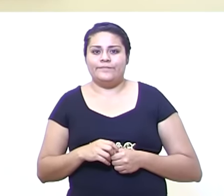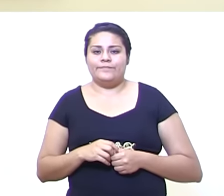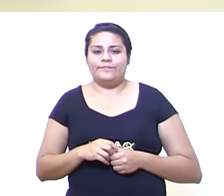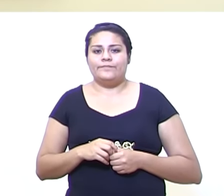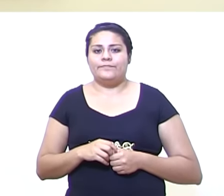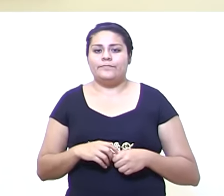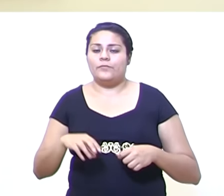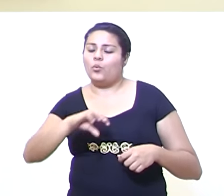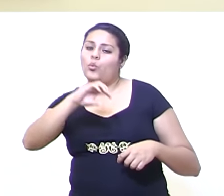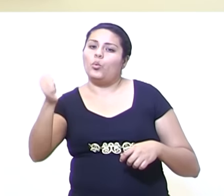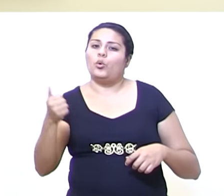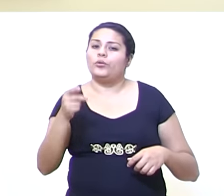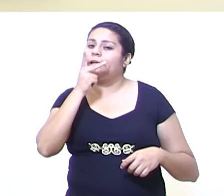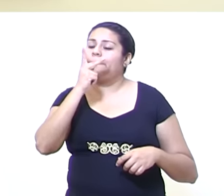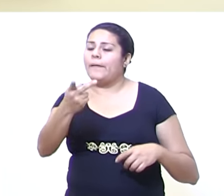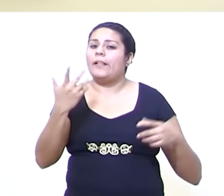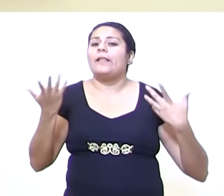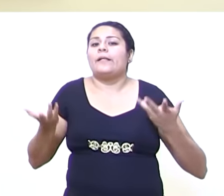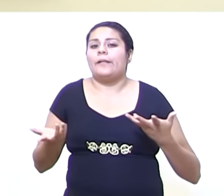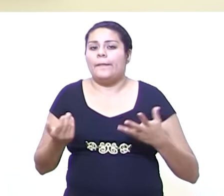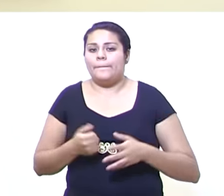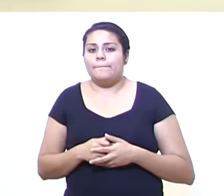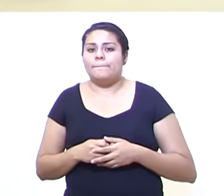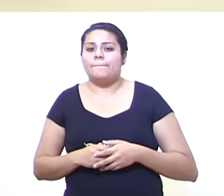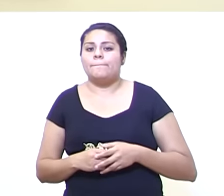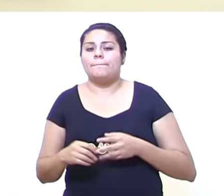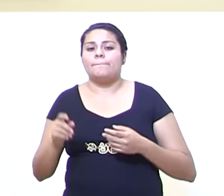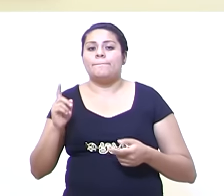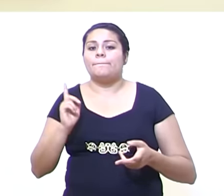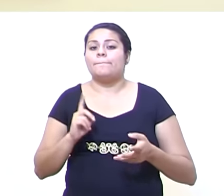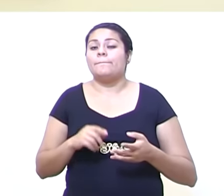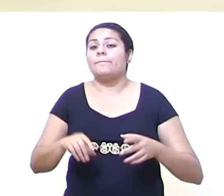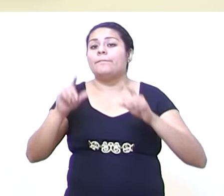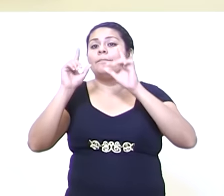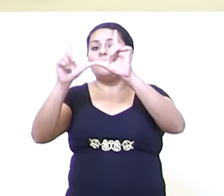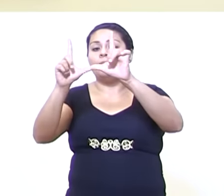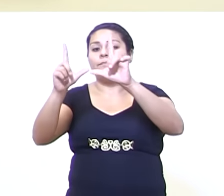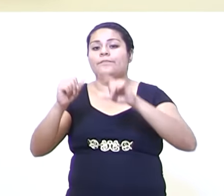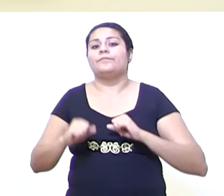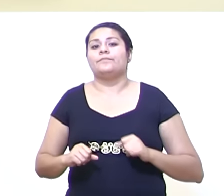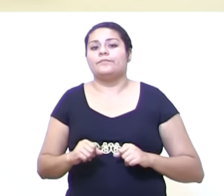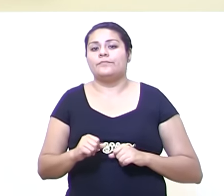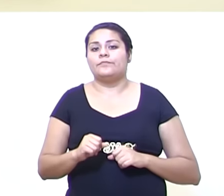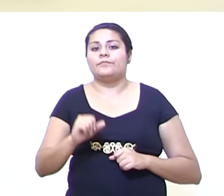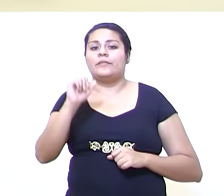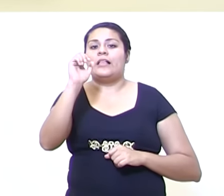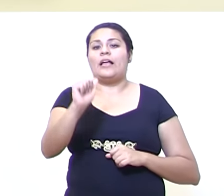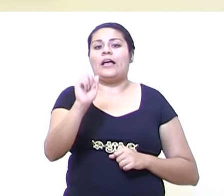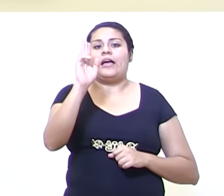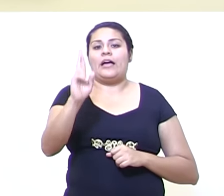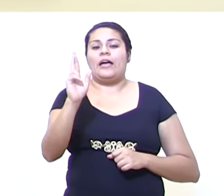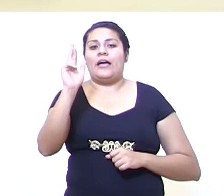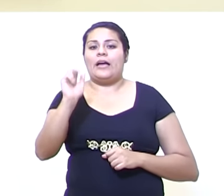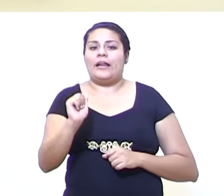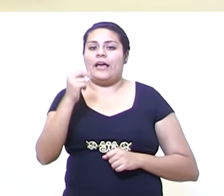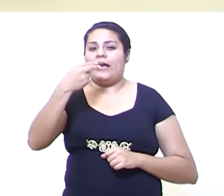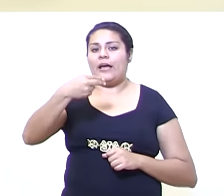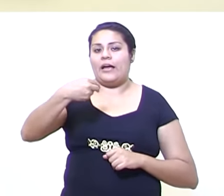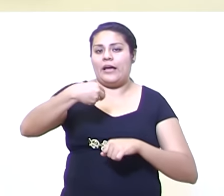Una palabra que vamos a aprender el día de hoy es la palabra arañas.